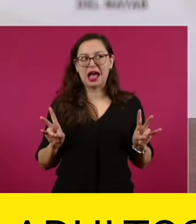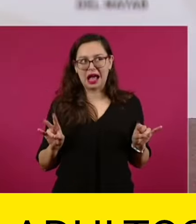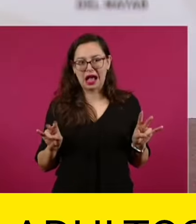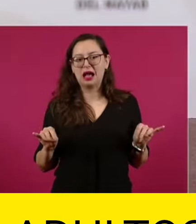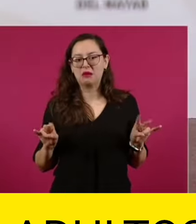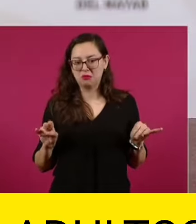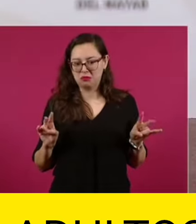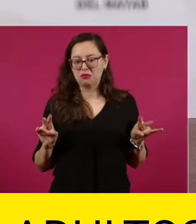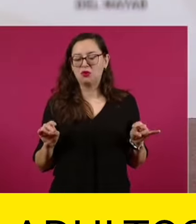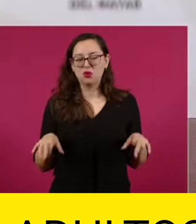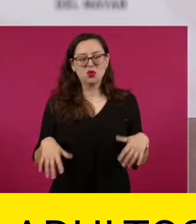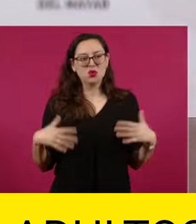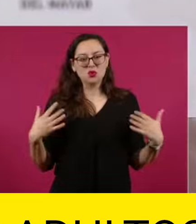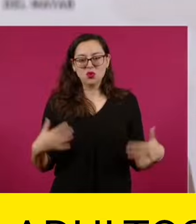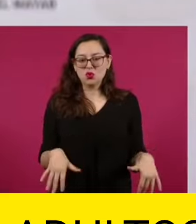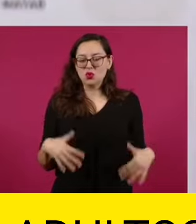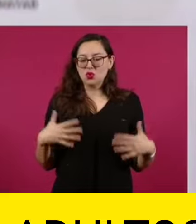muy